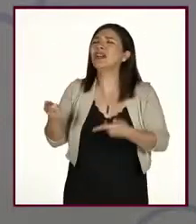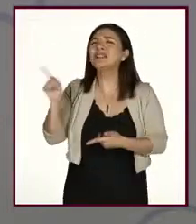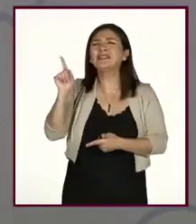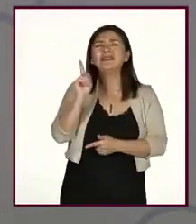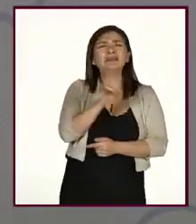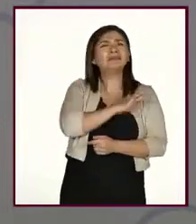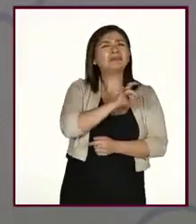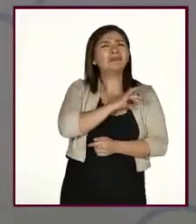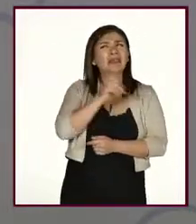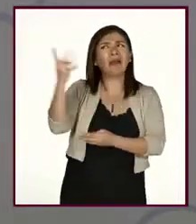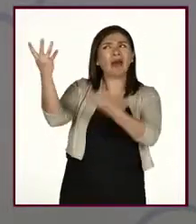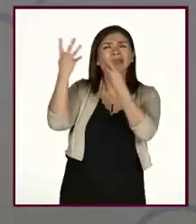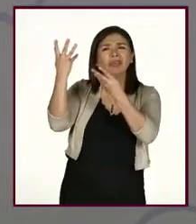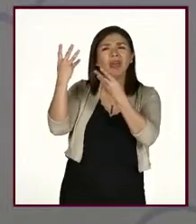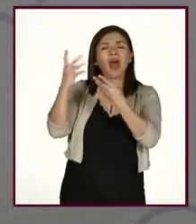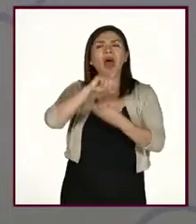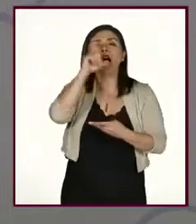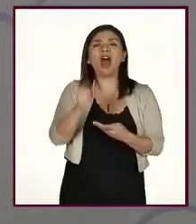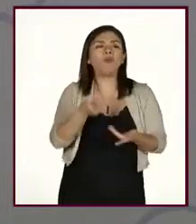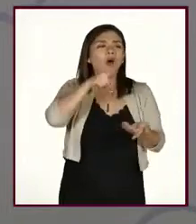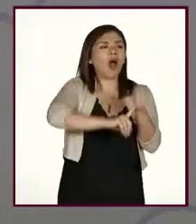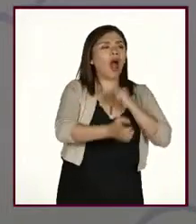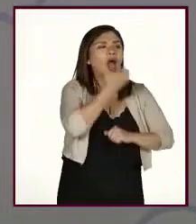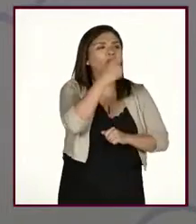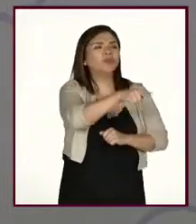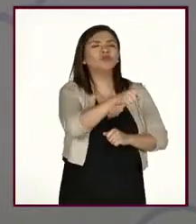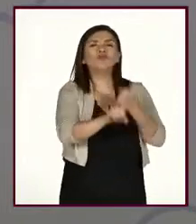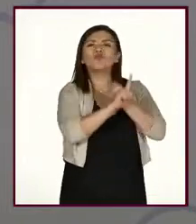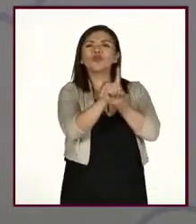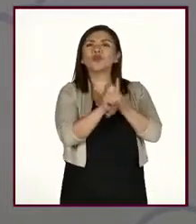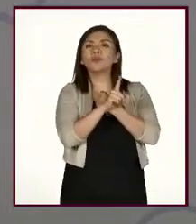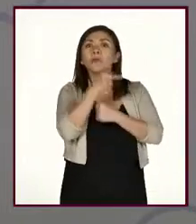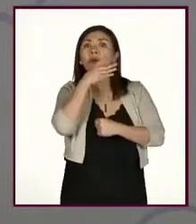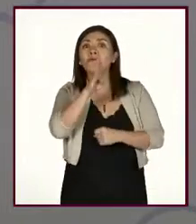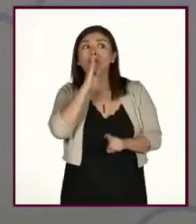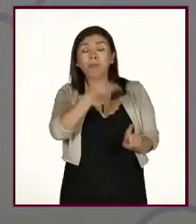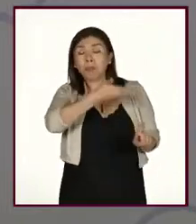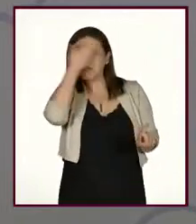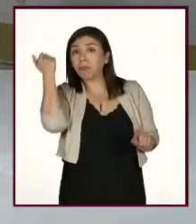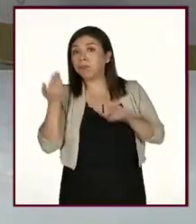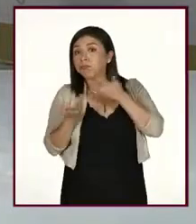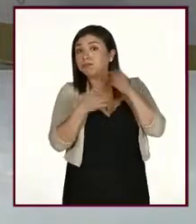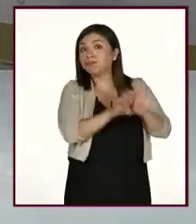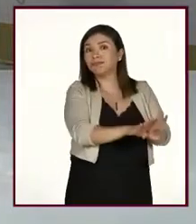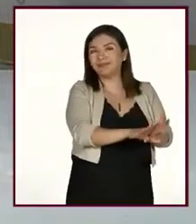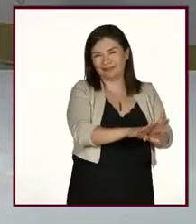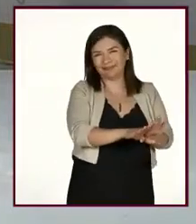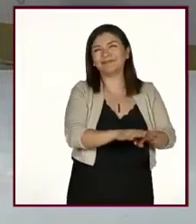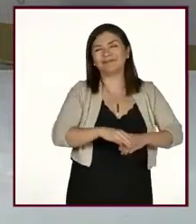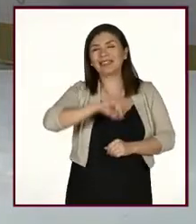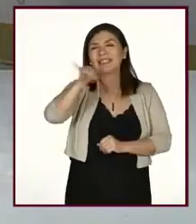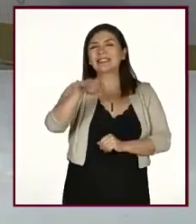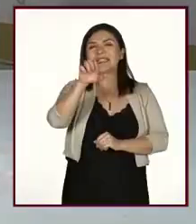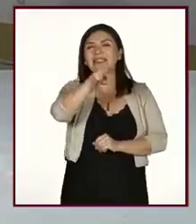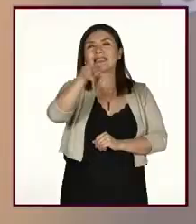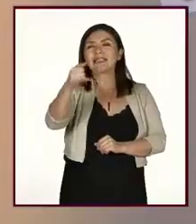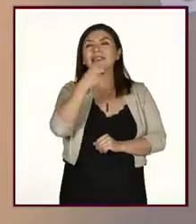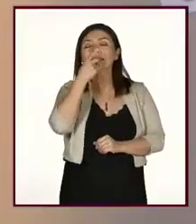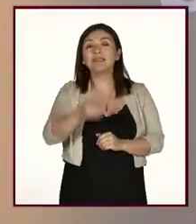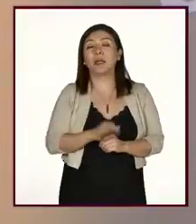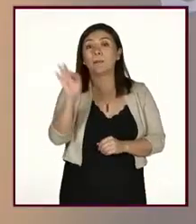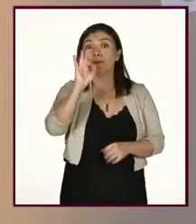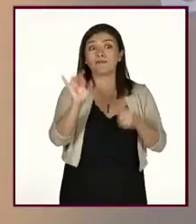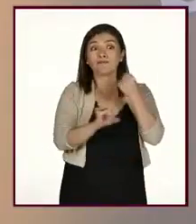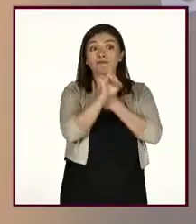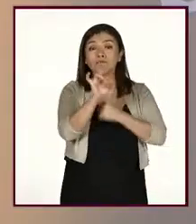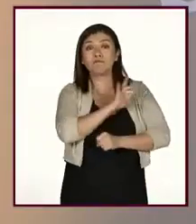viviendo situaciones a nivel escolar y los padres pues no estar enterados. Ni en cuenta. Ni en cuenta, sí. Exactamente. Jenny Salazar, la ansiedad podría surgir por